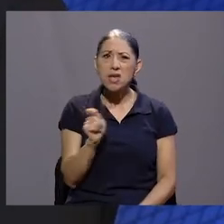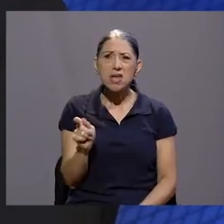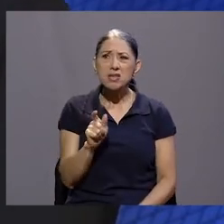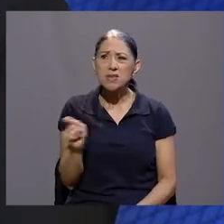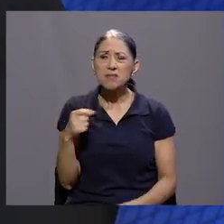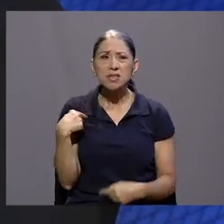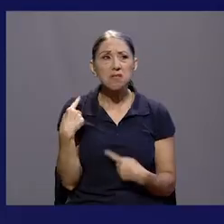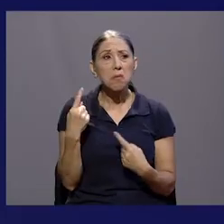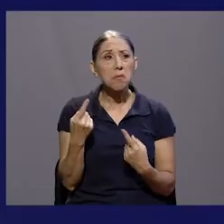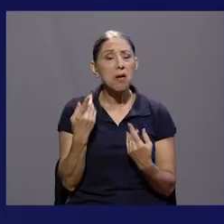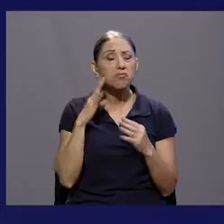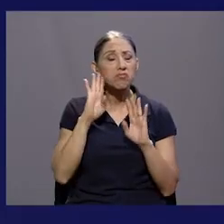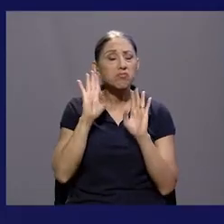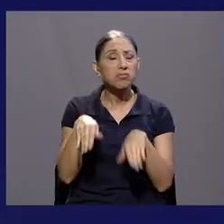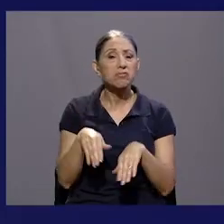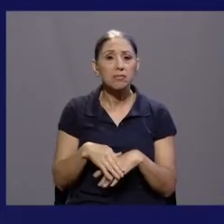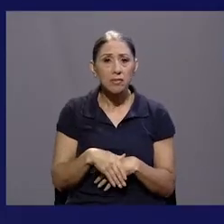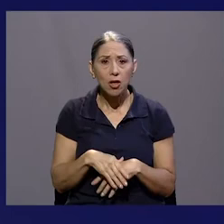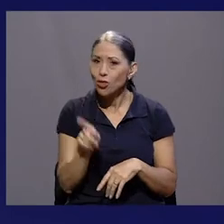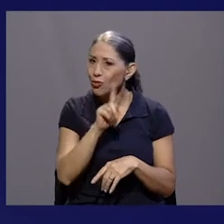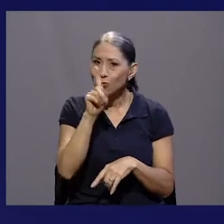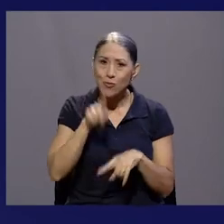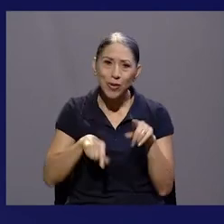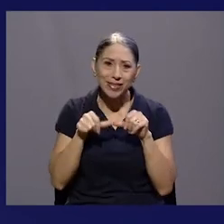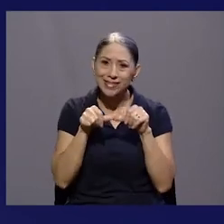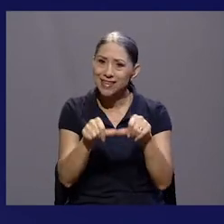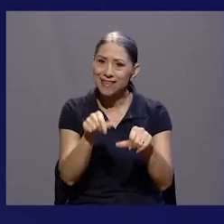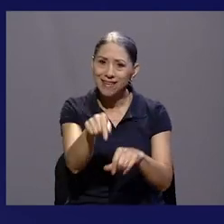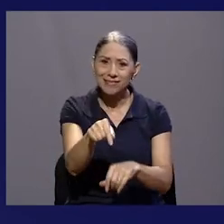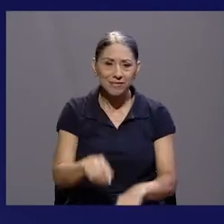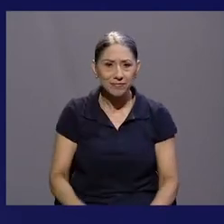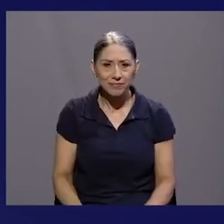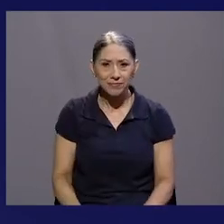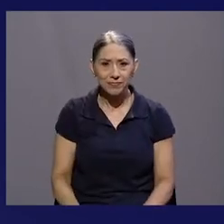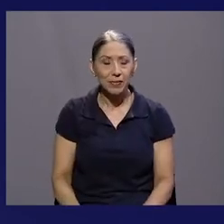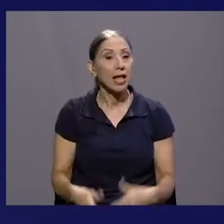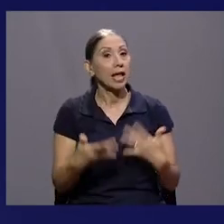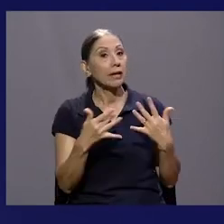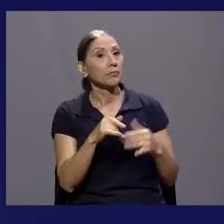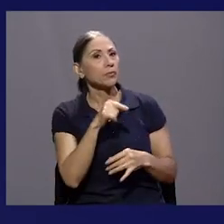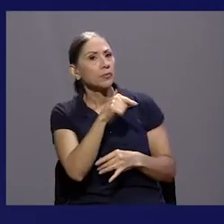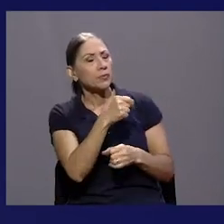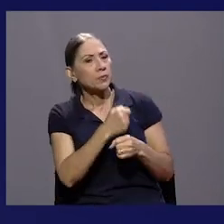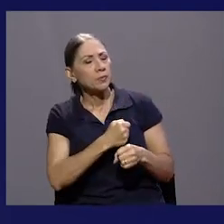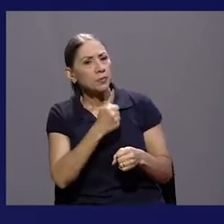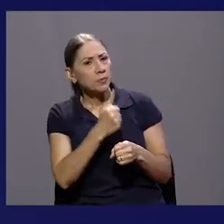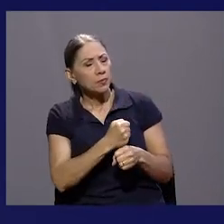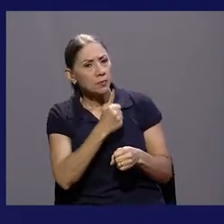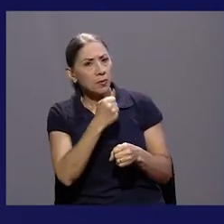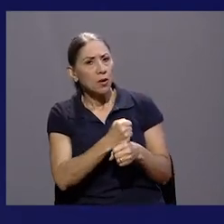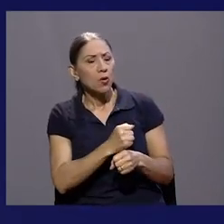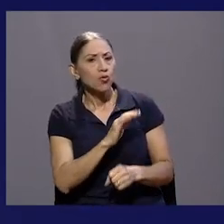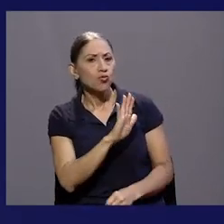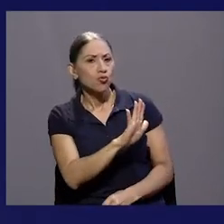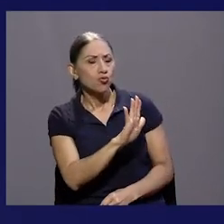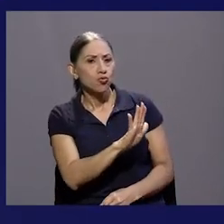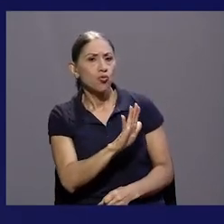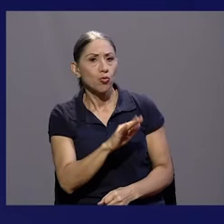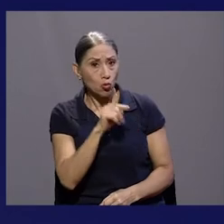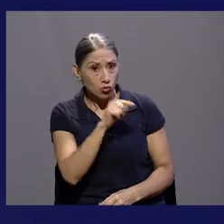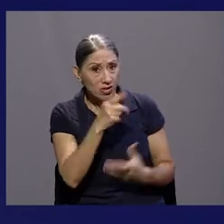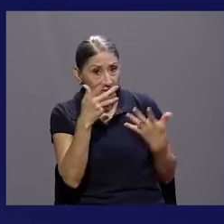va a ser el resto del año para salvar este bloque en el ejercicio profesional tú ya te has encontrado